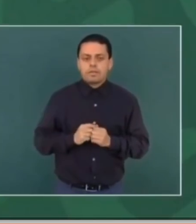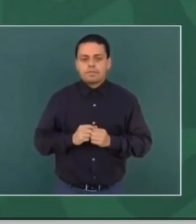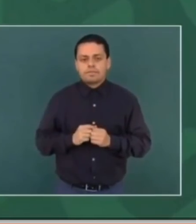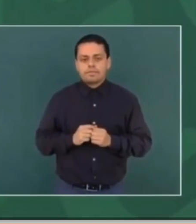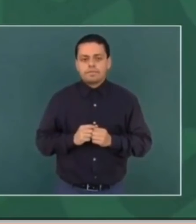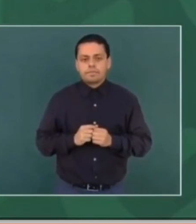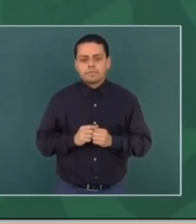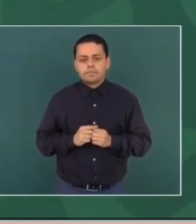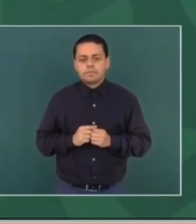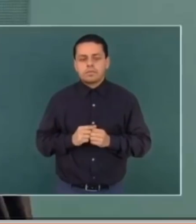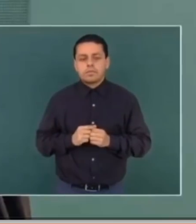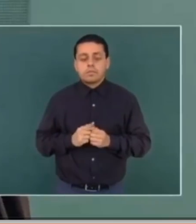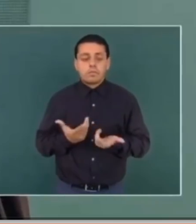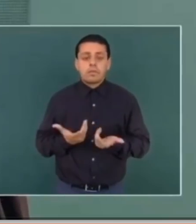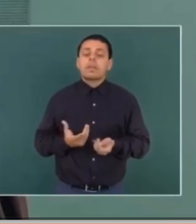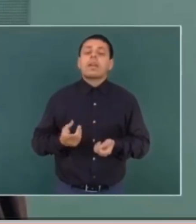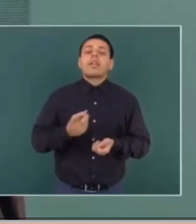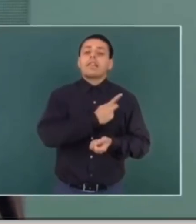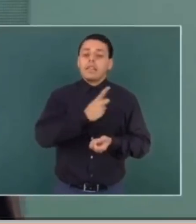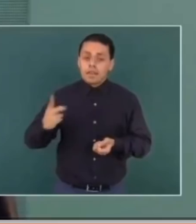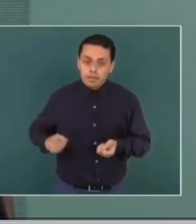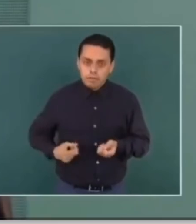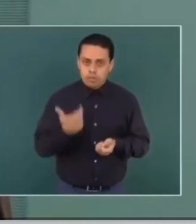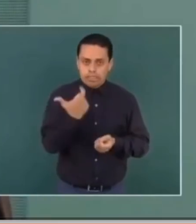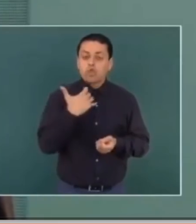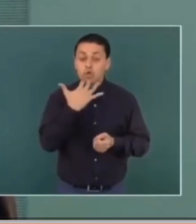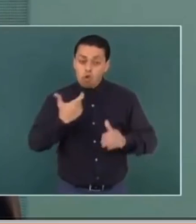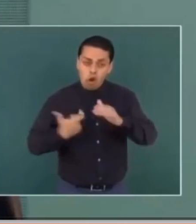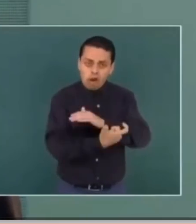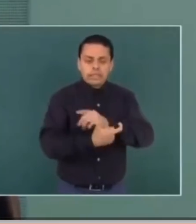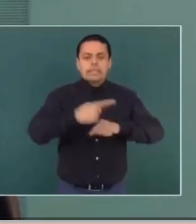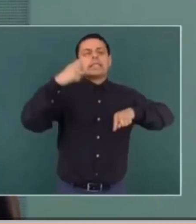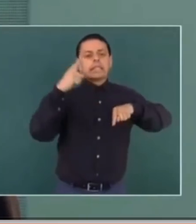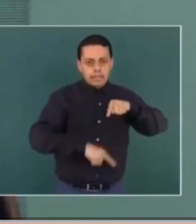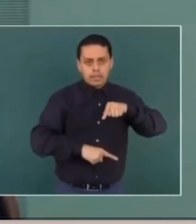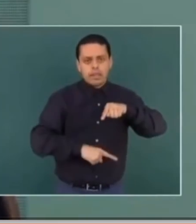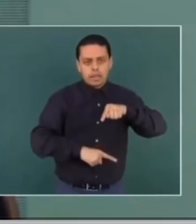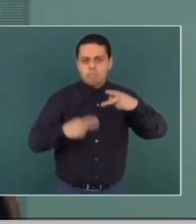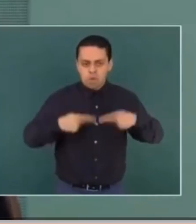de que debemos de acabar con la corrupción y con la impunidad.